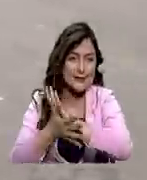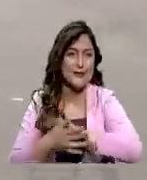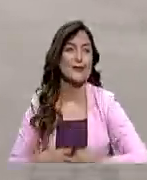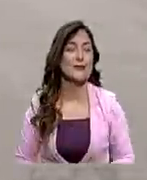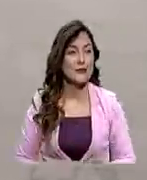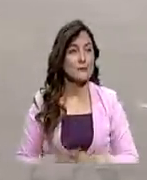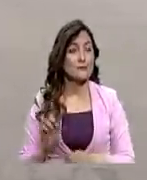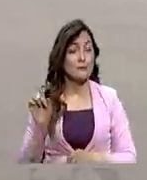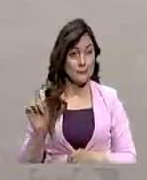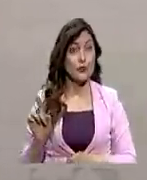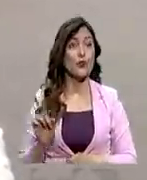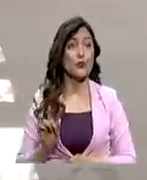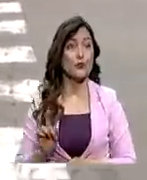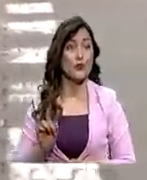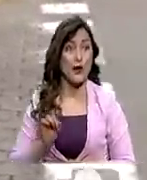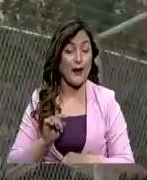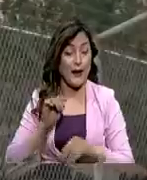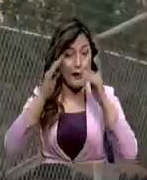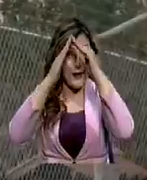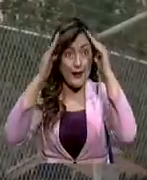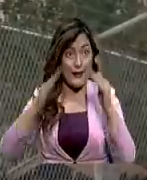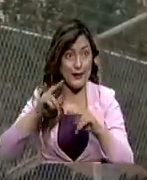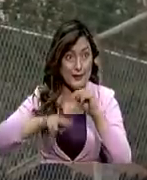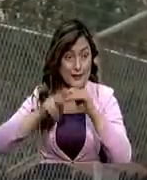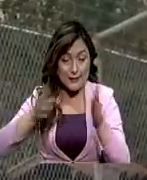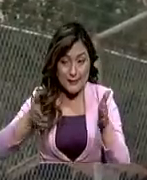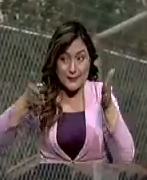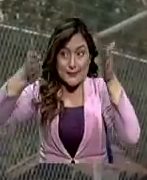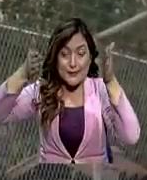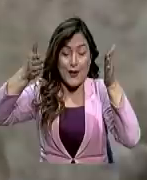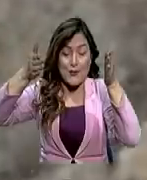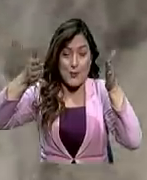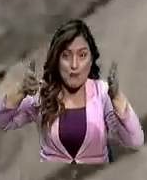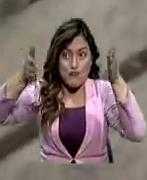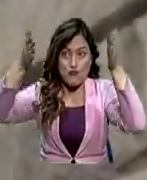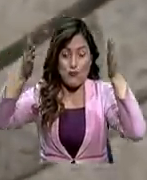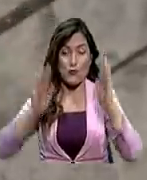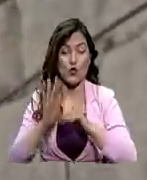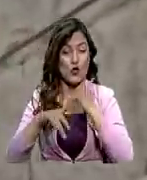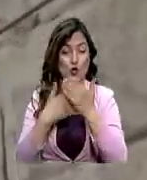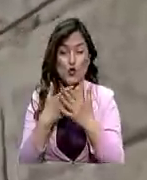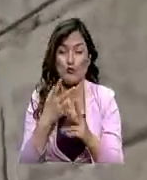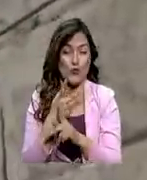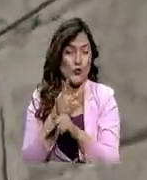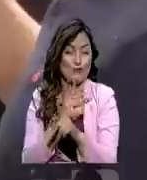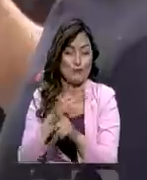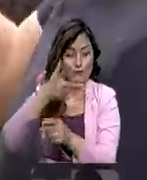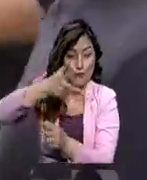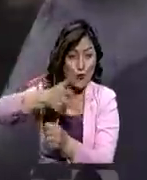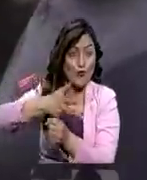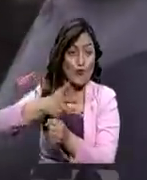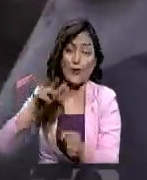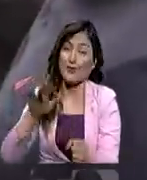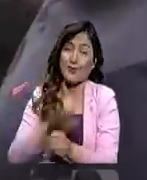Ellos han tenido que levantar los muros de sus hogares, poner vidrios, cercas eléctricas y cámaras de seguridad, pero esto no parece